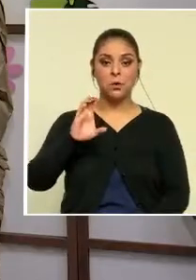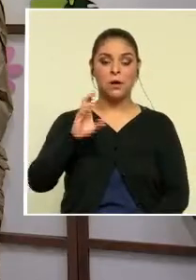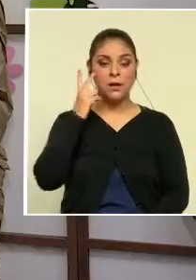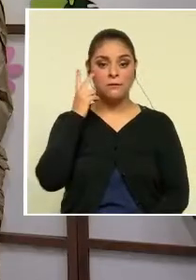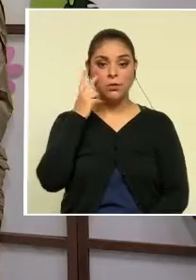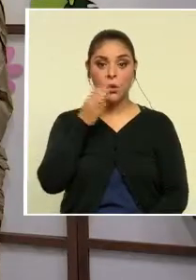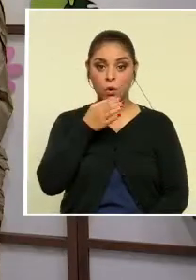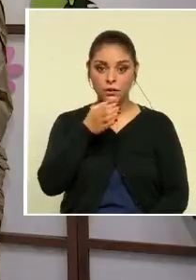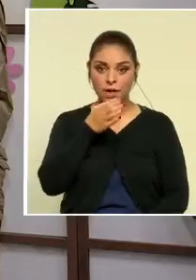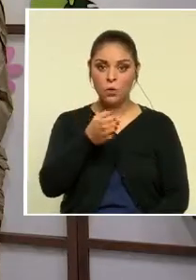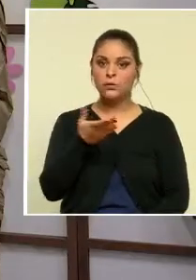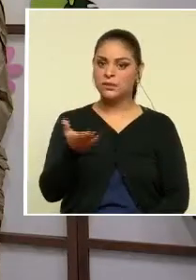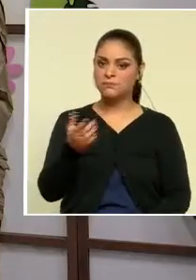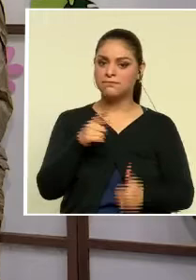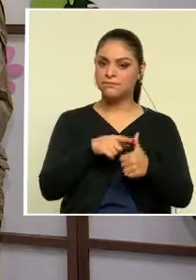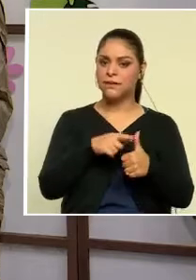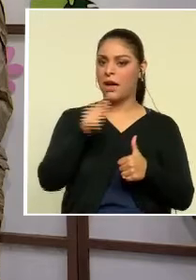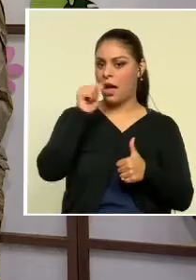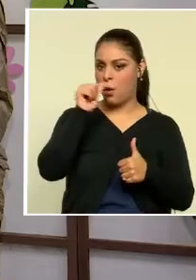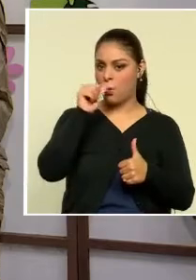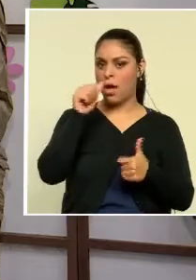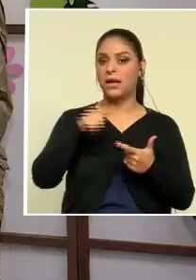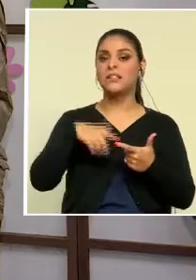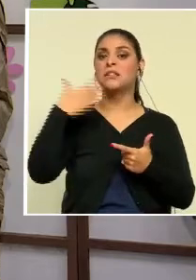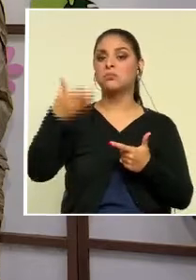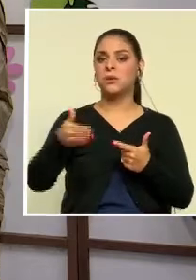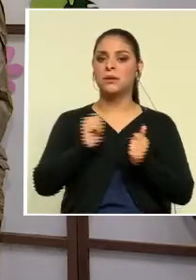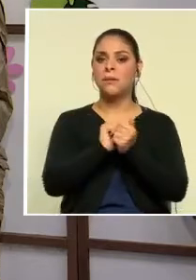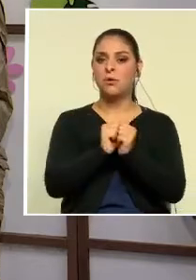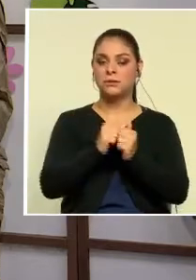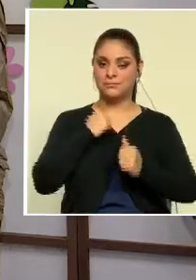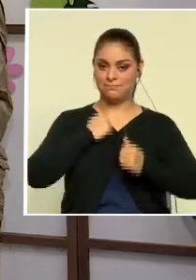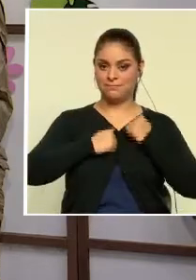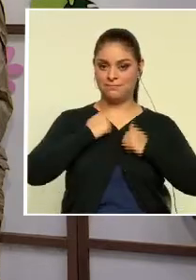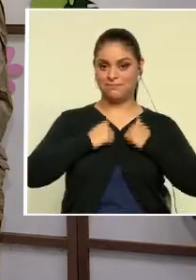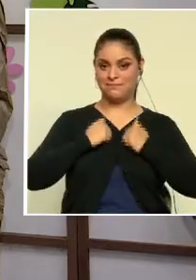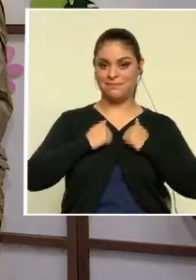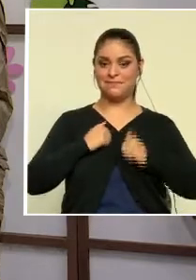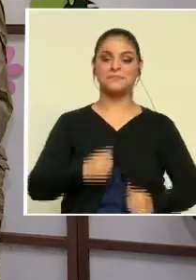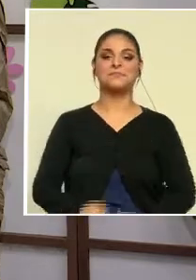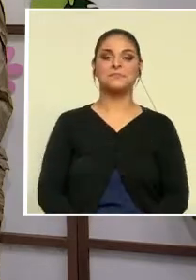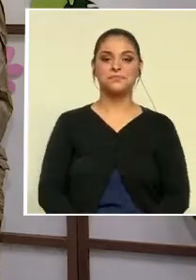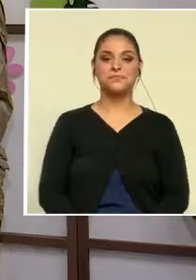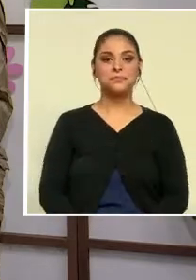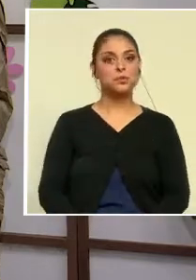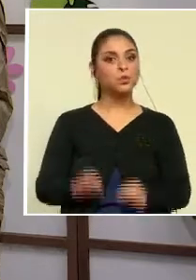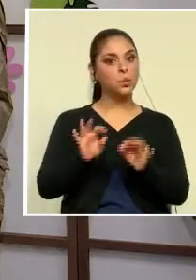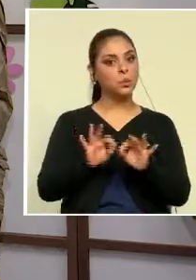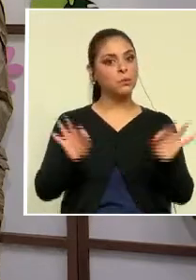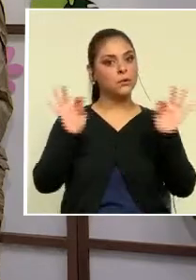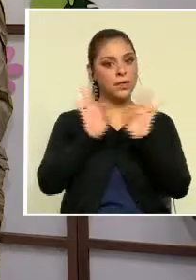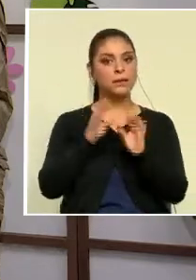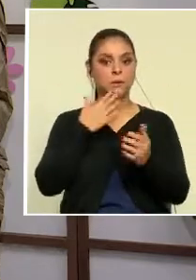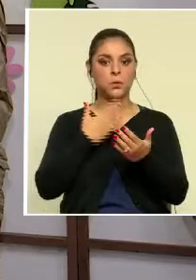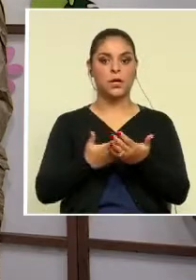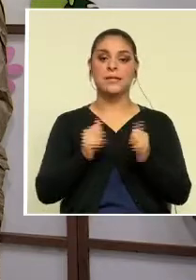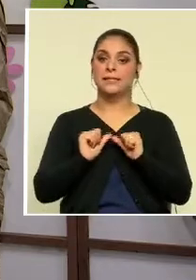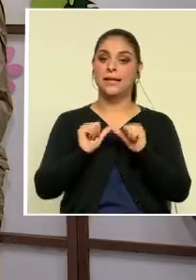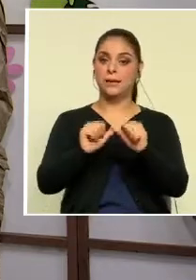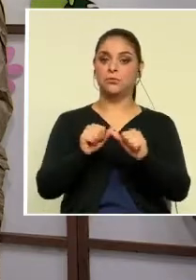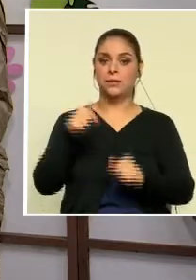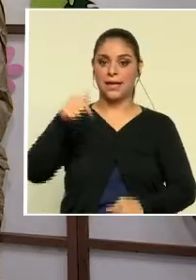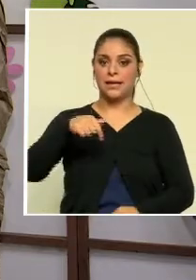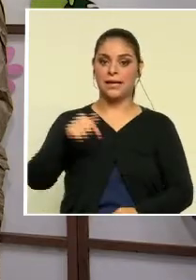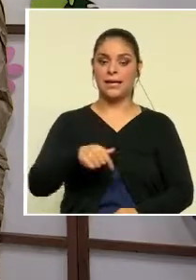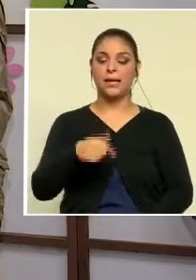wind tomar agua y vengarse y después de hacer deporte para bañarse quiero importante bueno vamos a continuar aquí con